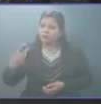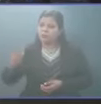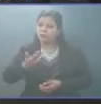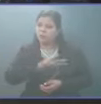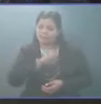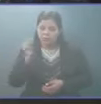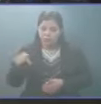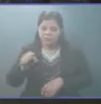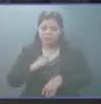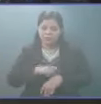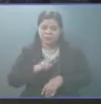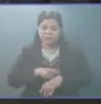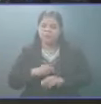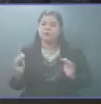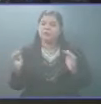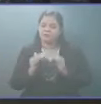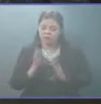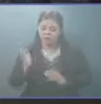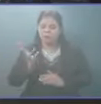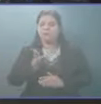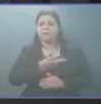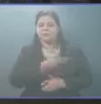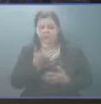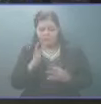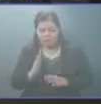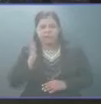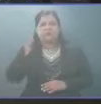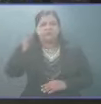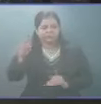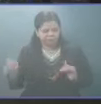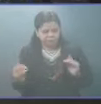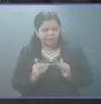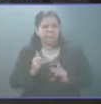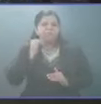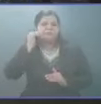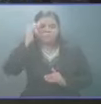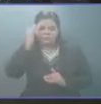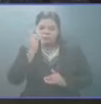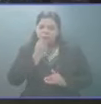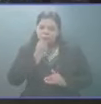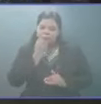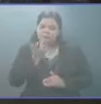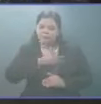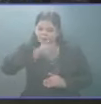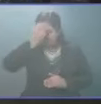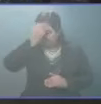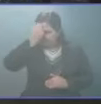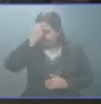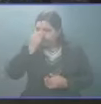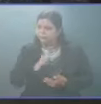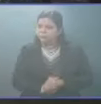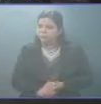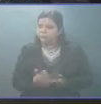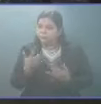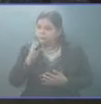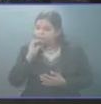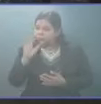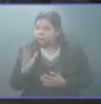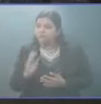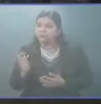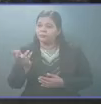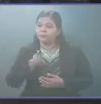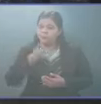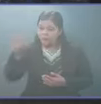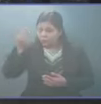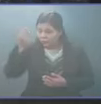estos momentos, y que también nosotros vamos hacia esa etapa también, y pues debemos de aprender mucho. Y lo que usted mencionaba, la educación es muy